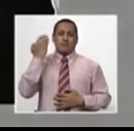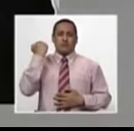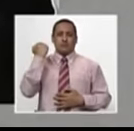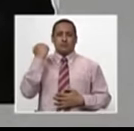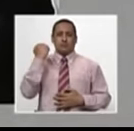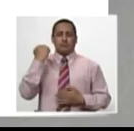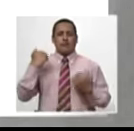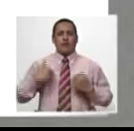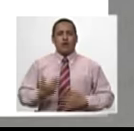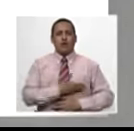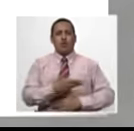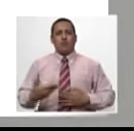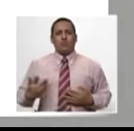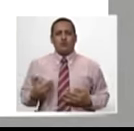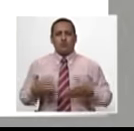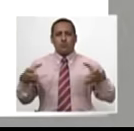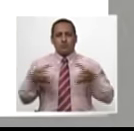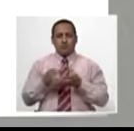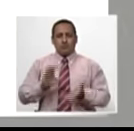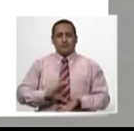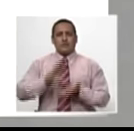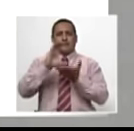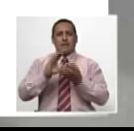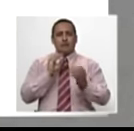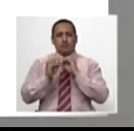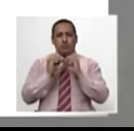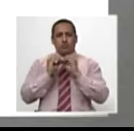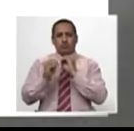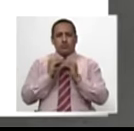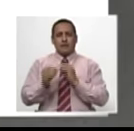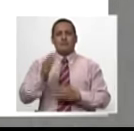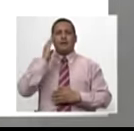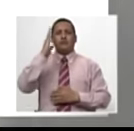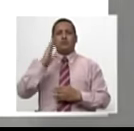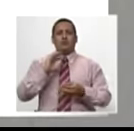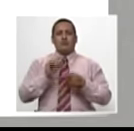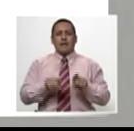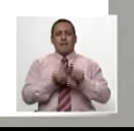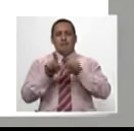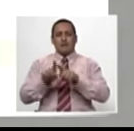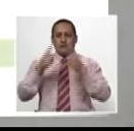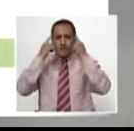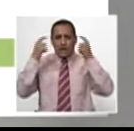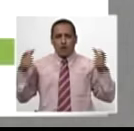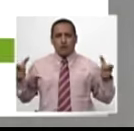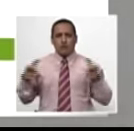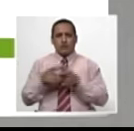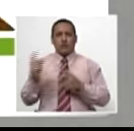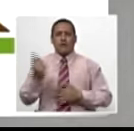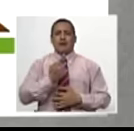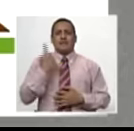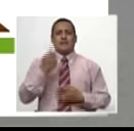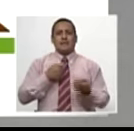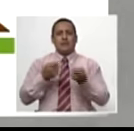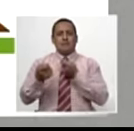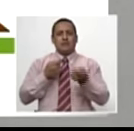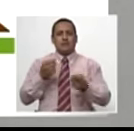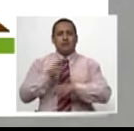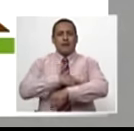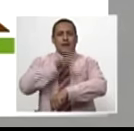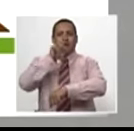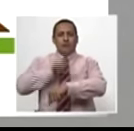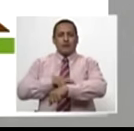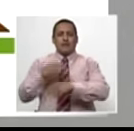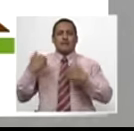entonces, el gobierno central intervino las regiones y se dispuso la instalación de consejos transitorios de